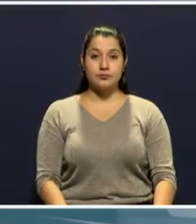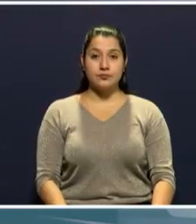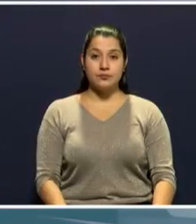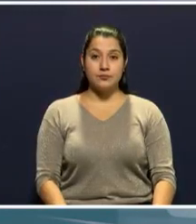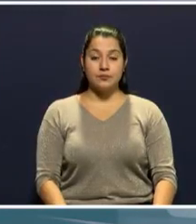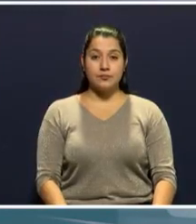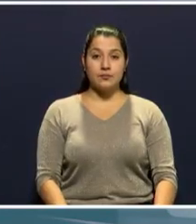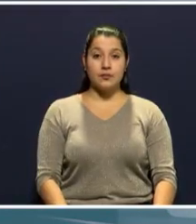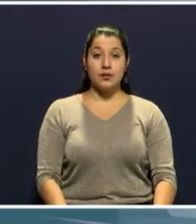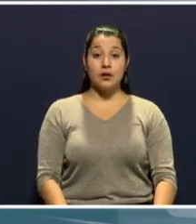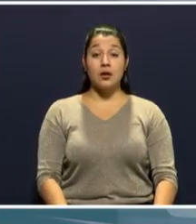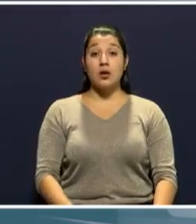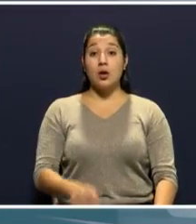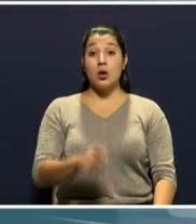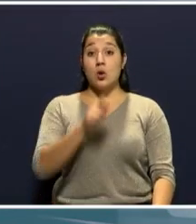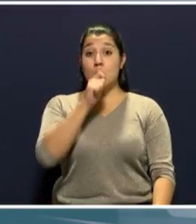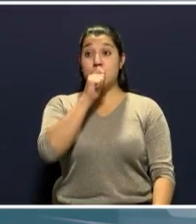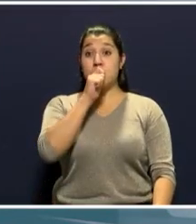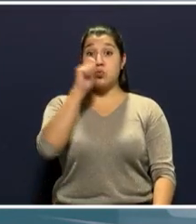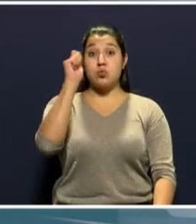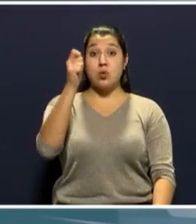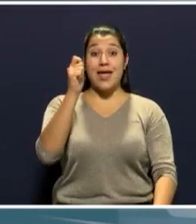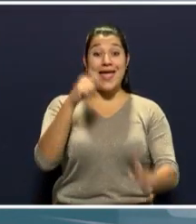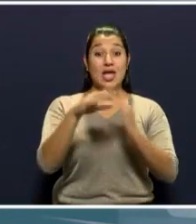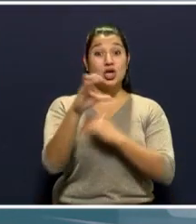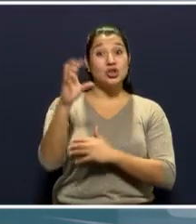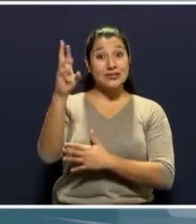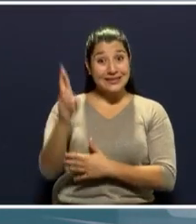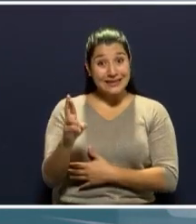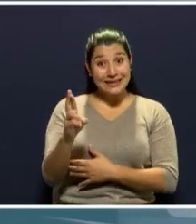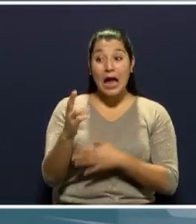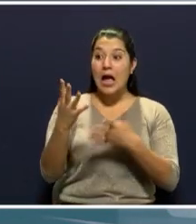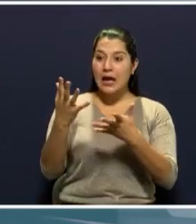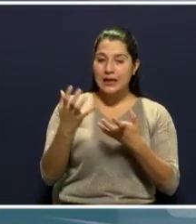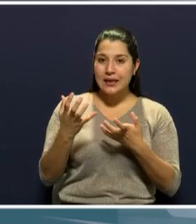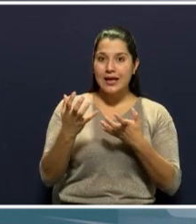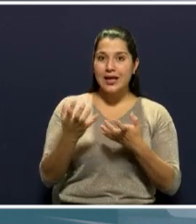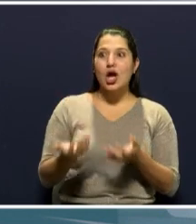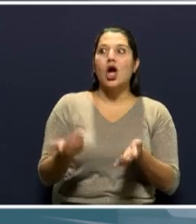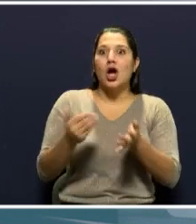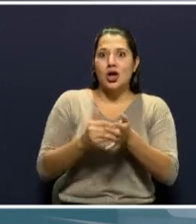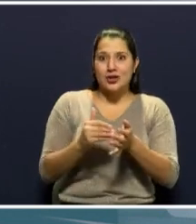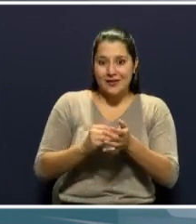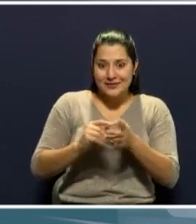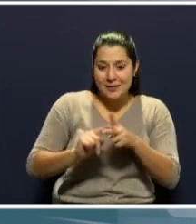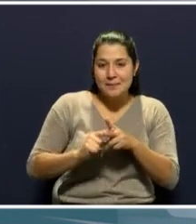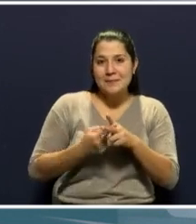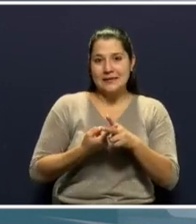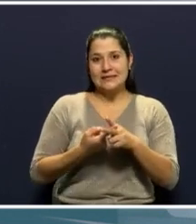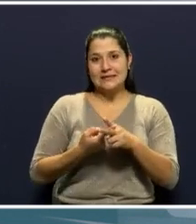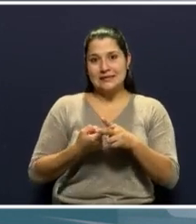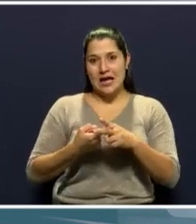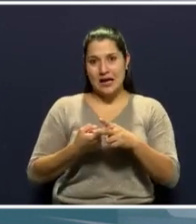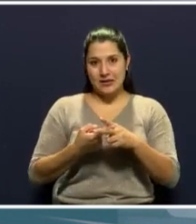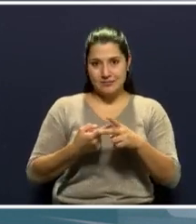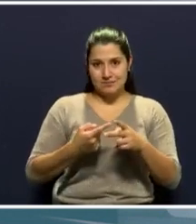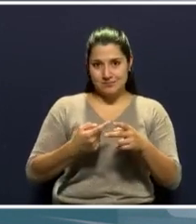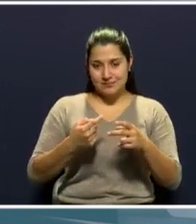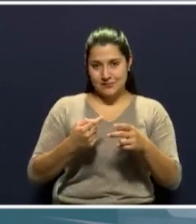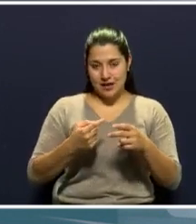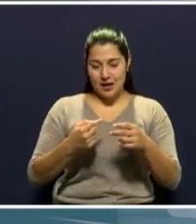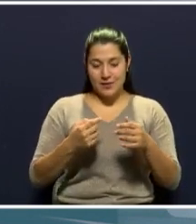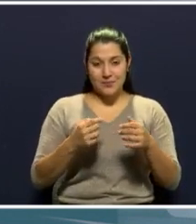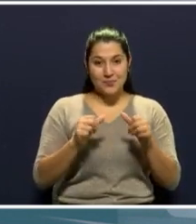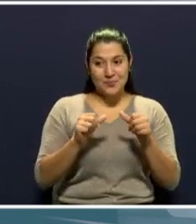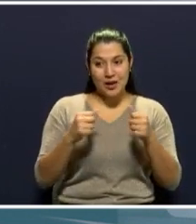Y los referees de Costa Rica ansían volver a las canchas. Ellos no dependen económicamente del pago